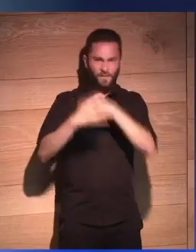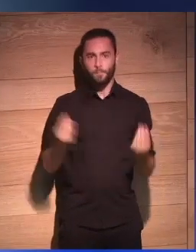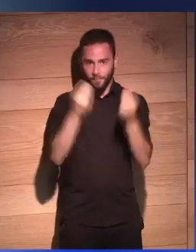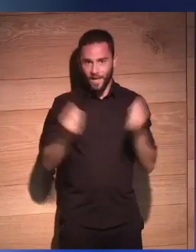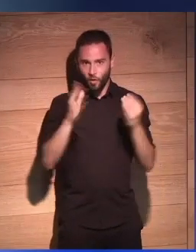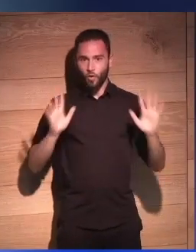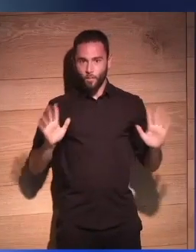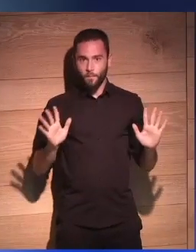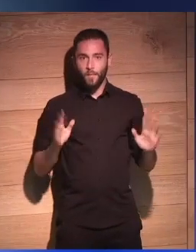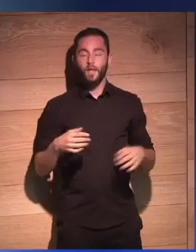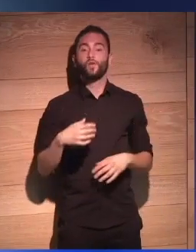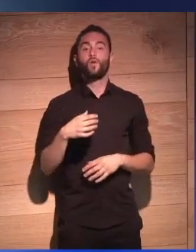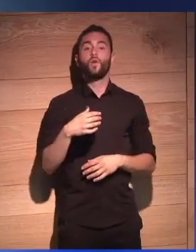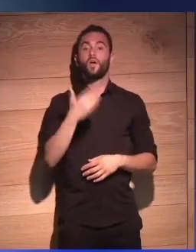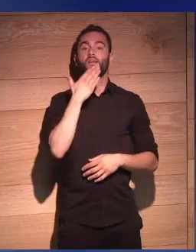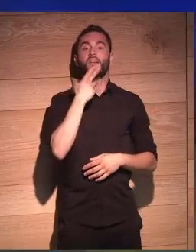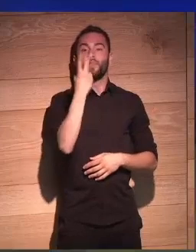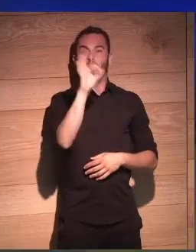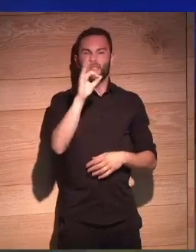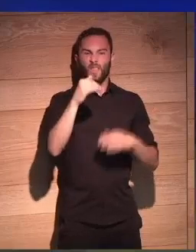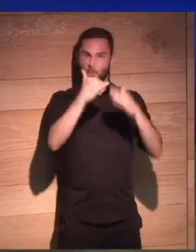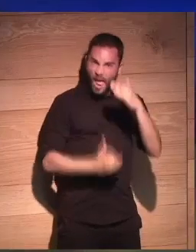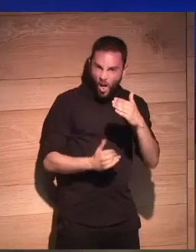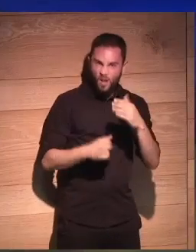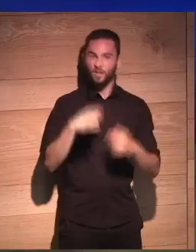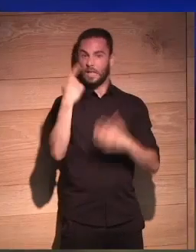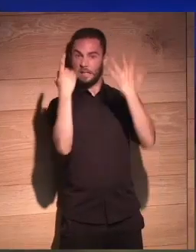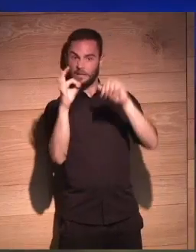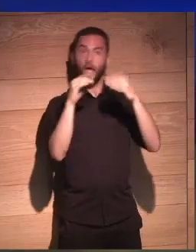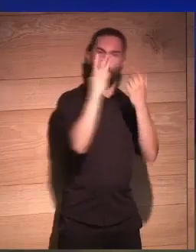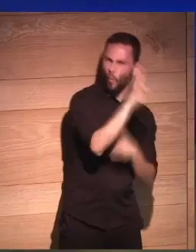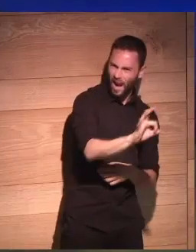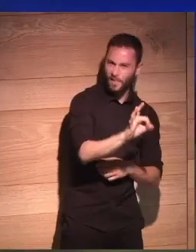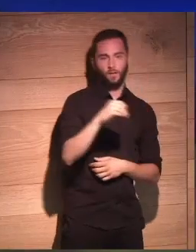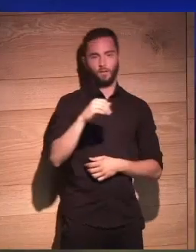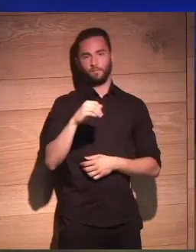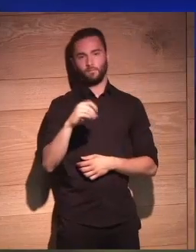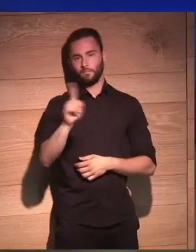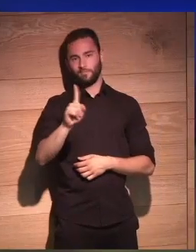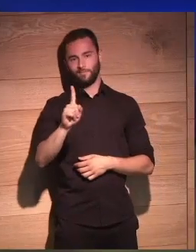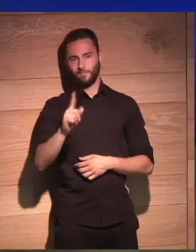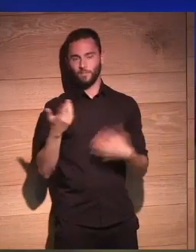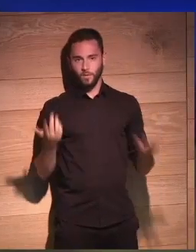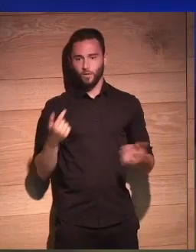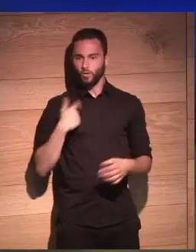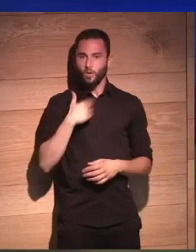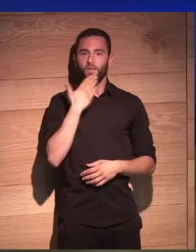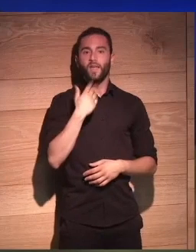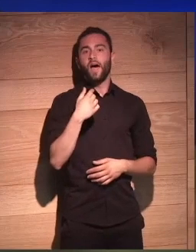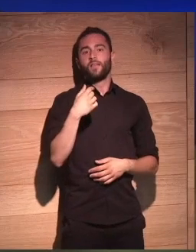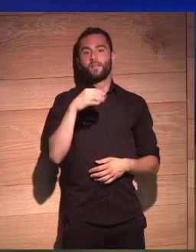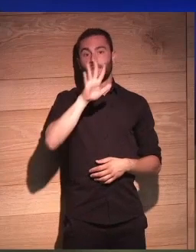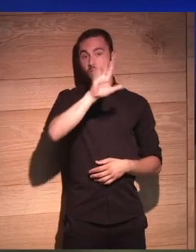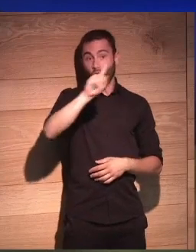de negar esos 20 años diciéndonos, yo soy como un cuarentón. No, tengo 60 años, yo tengo 51